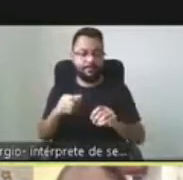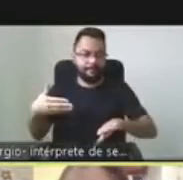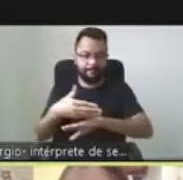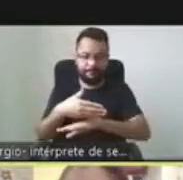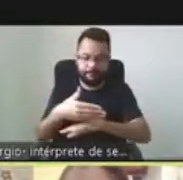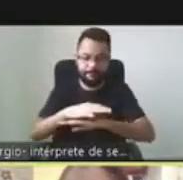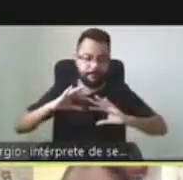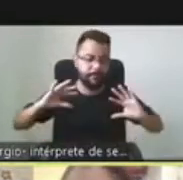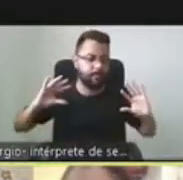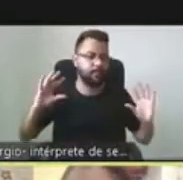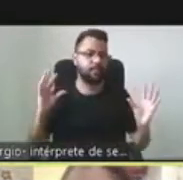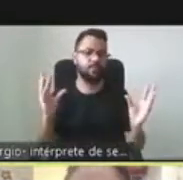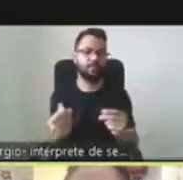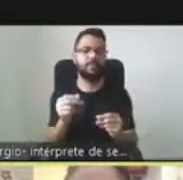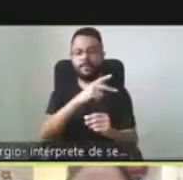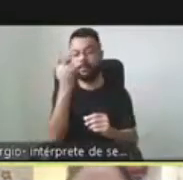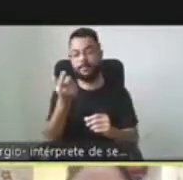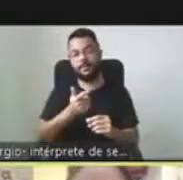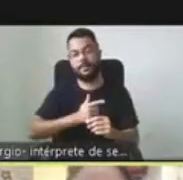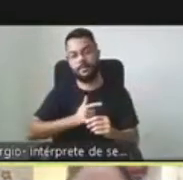con los medios